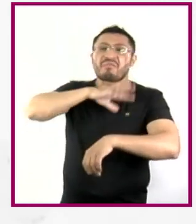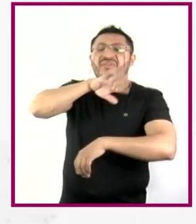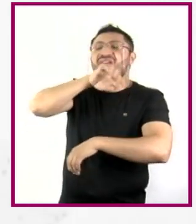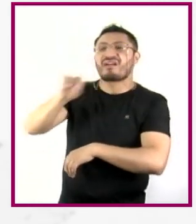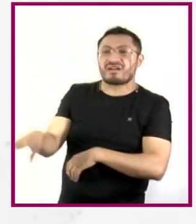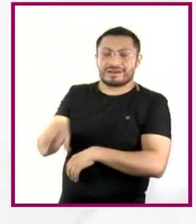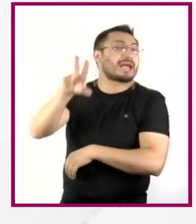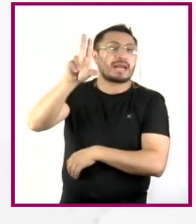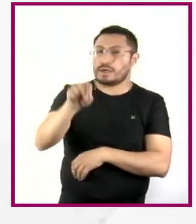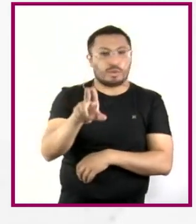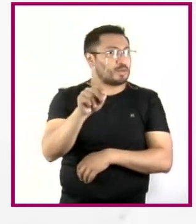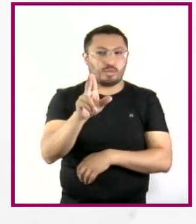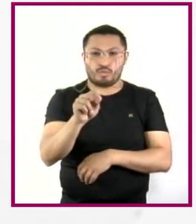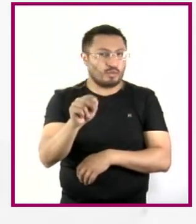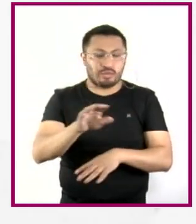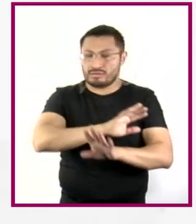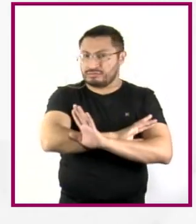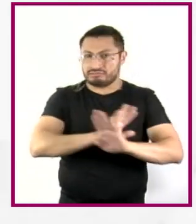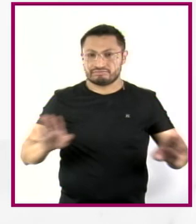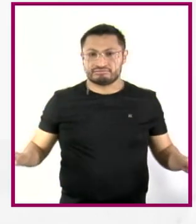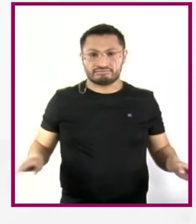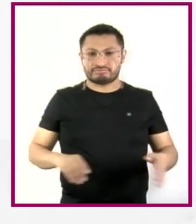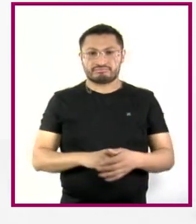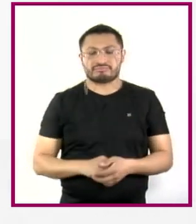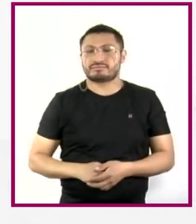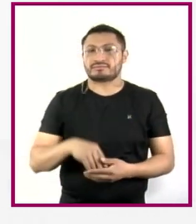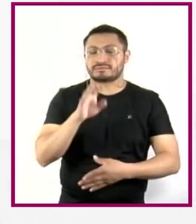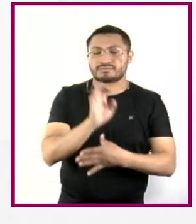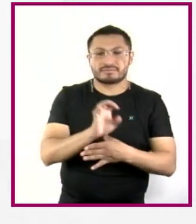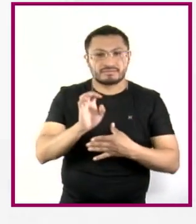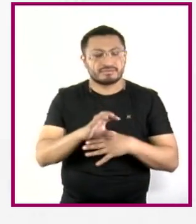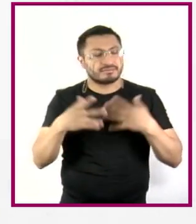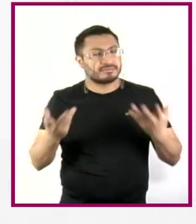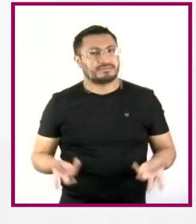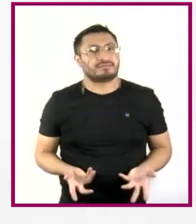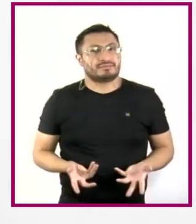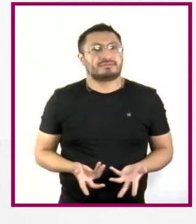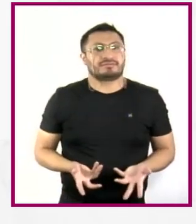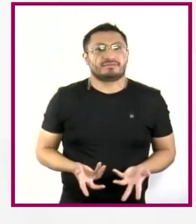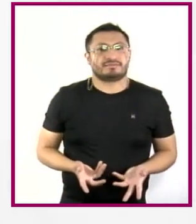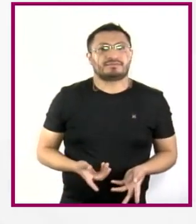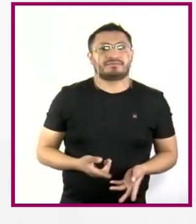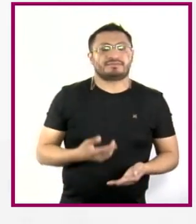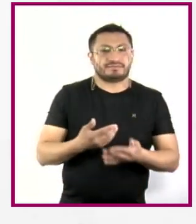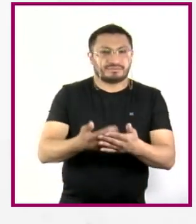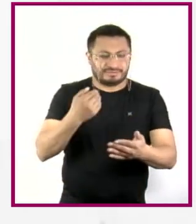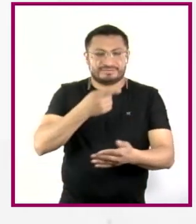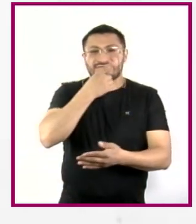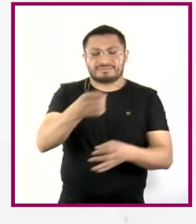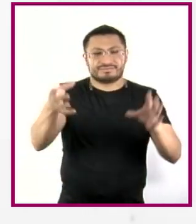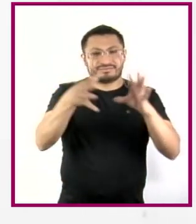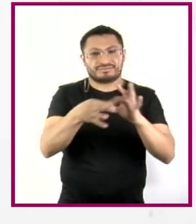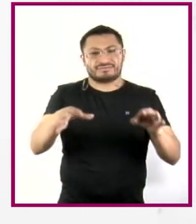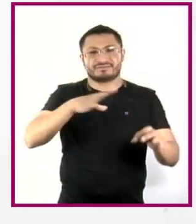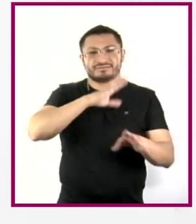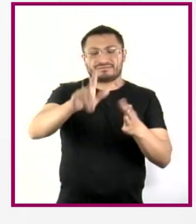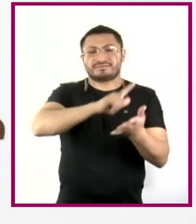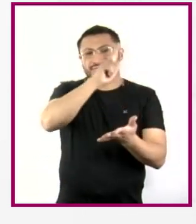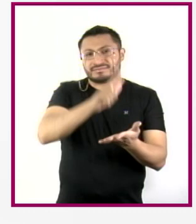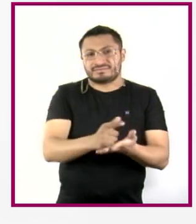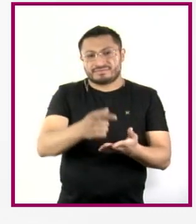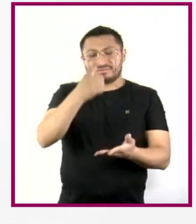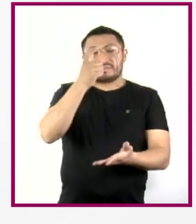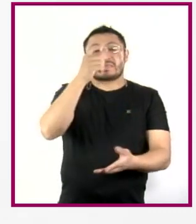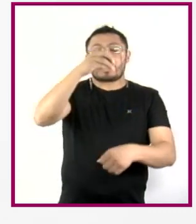tiene una autorización para contaminar, ¿no? Entonces, como mencionaba hace un momento, es más bien un principio de asignación de